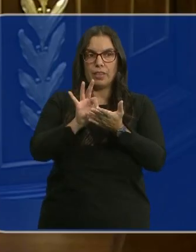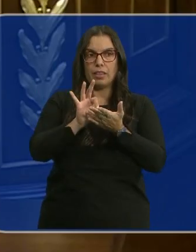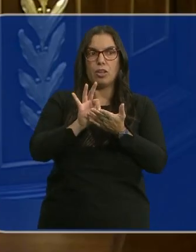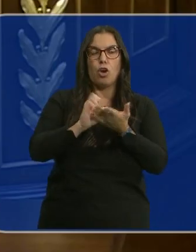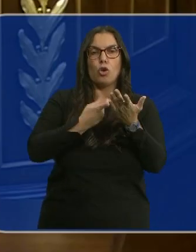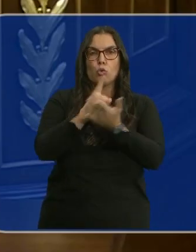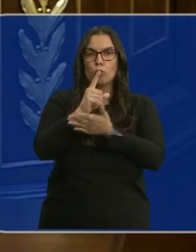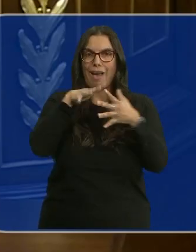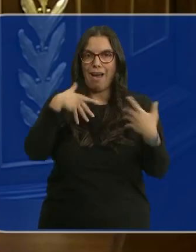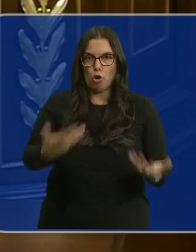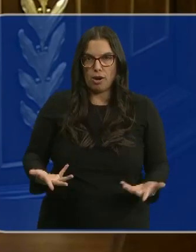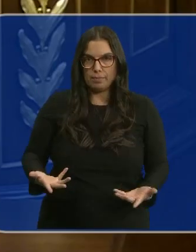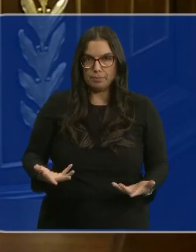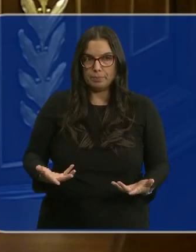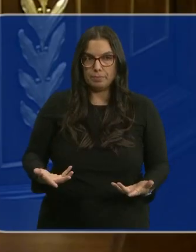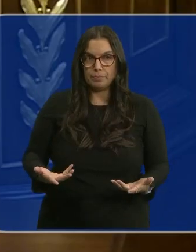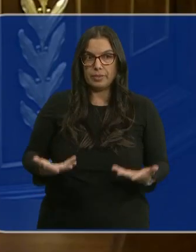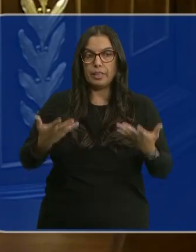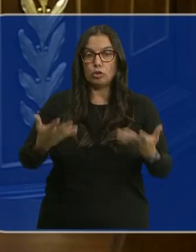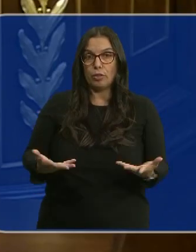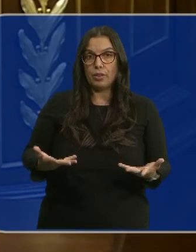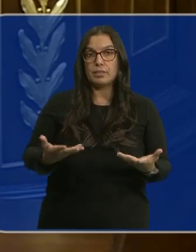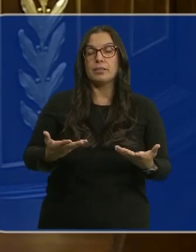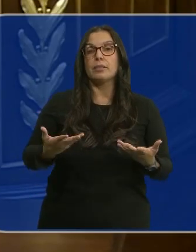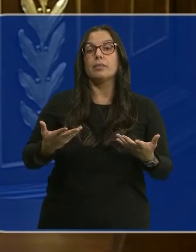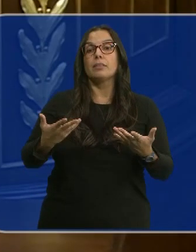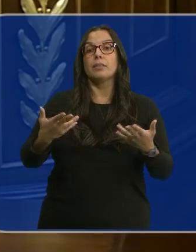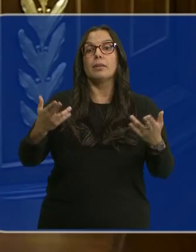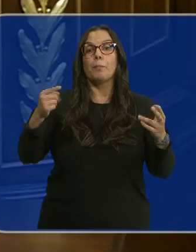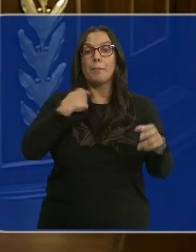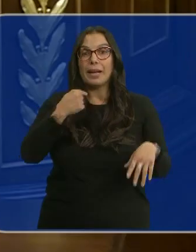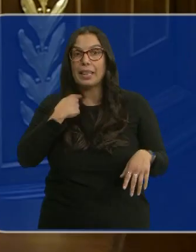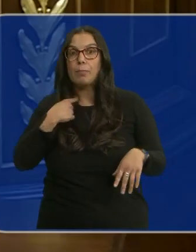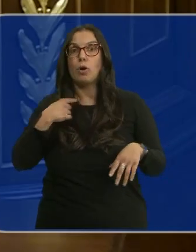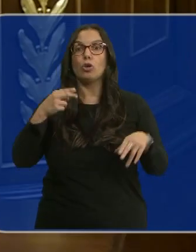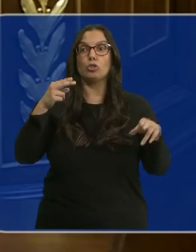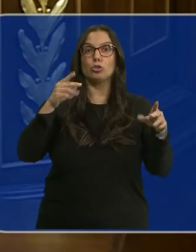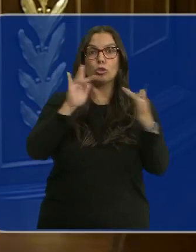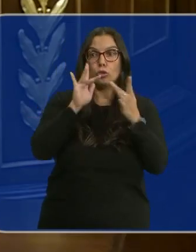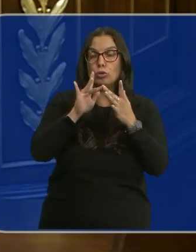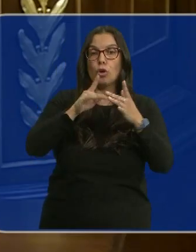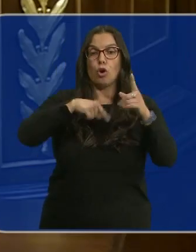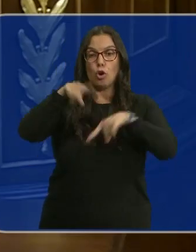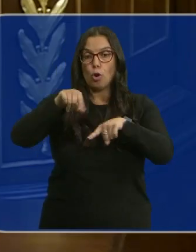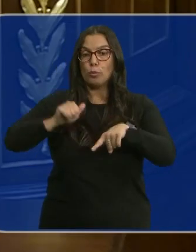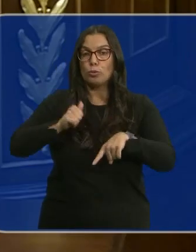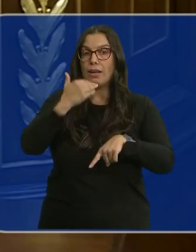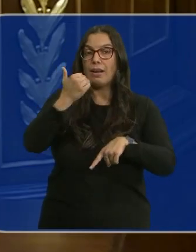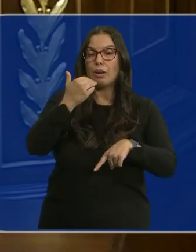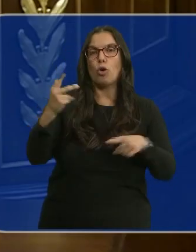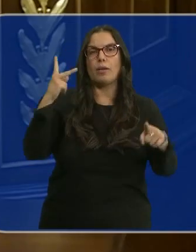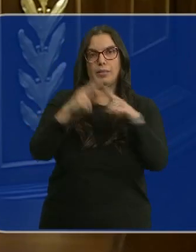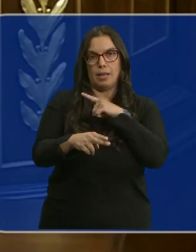esquema de concesión estatal. Y de esta manera evitaremos que se produzca cualquier pérdida de conectividad u oportunidades de viaje para